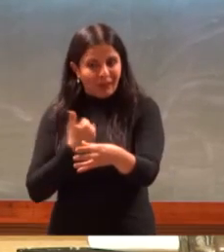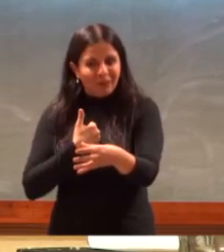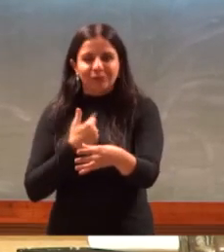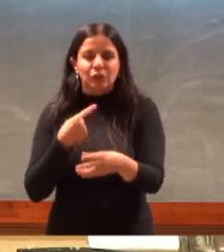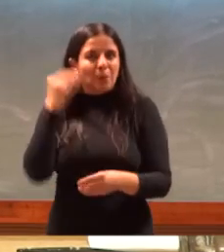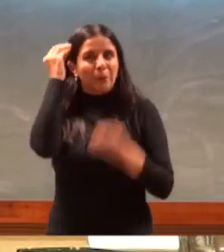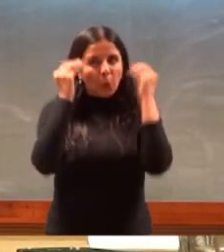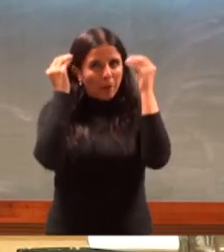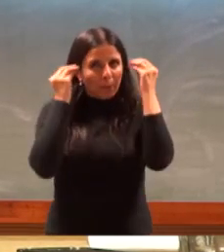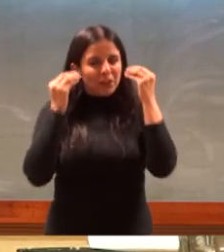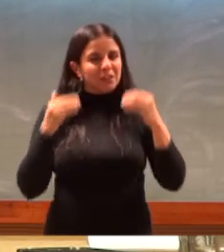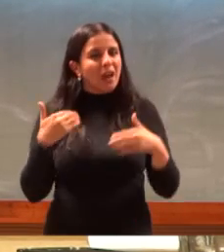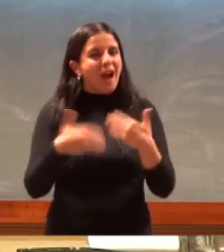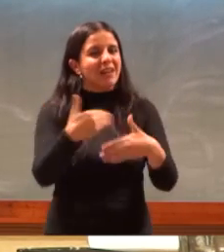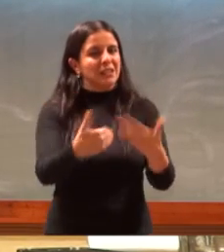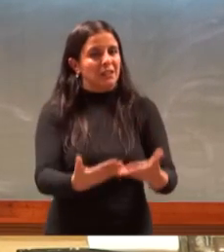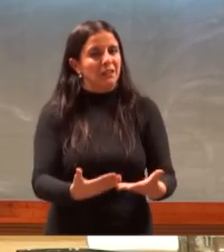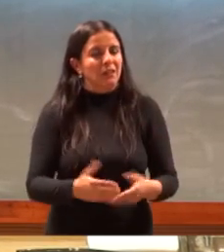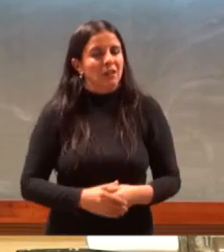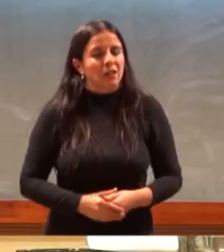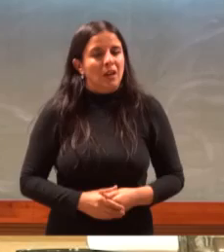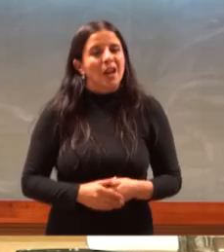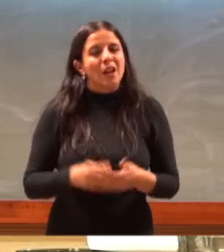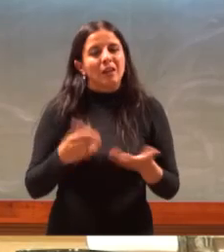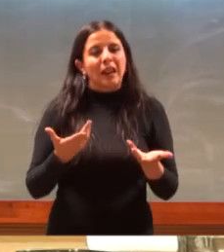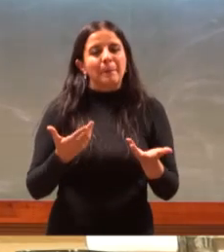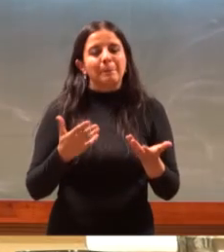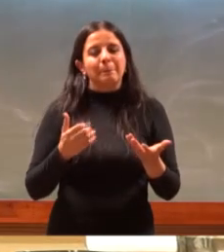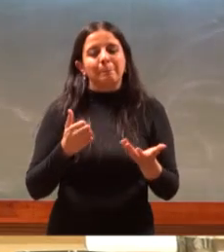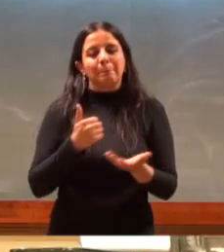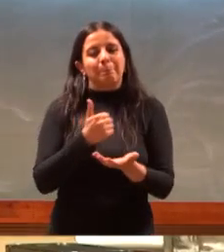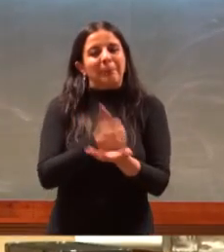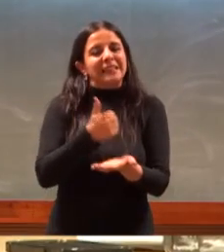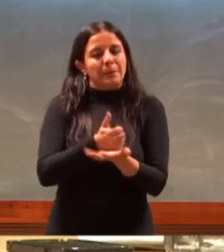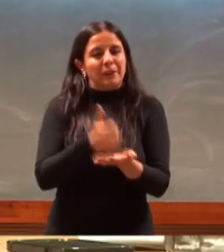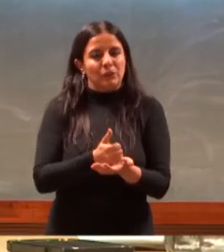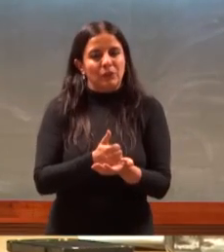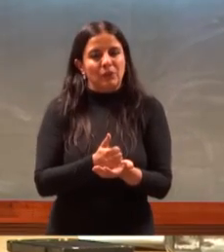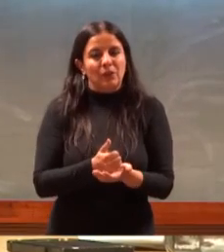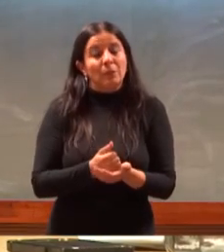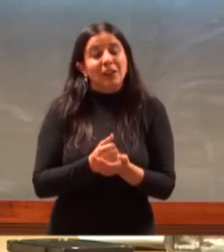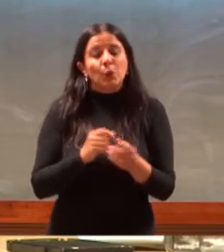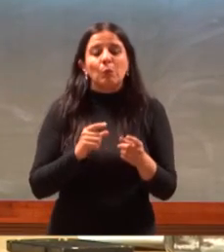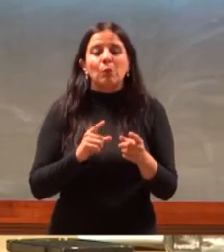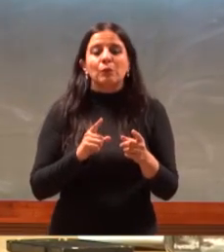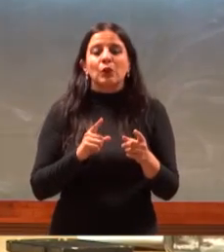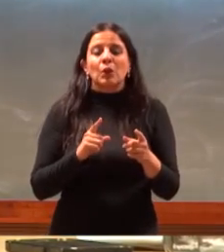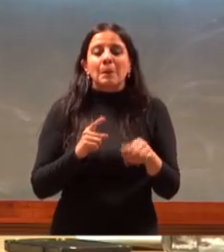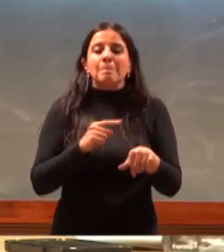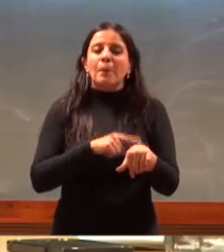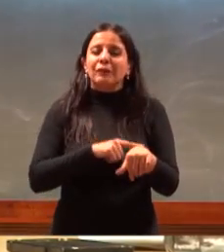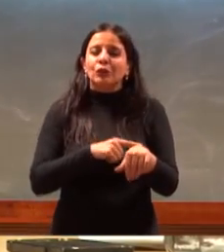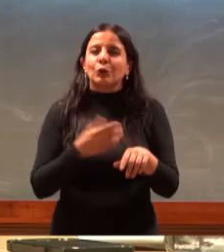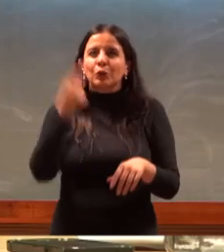se defienda el lugar del sifi porque en algún momento de de la de la trayectoria administrativa se cayó el sifi de ese edificio